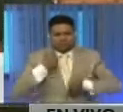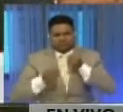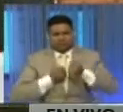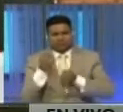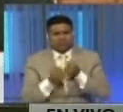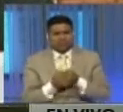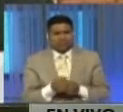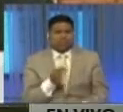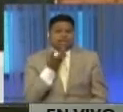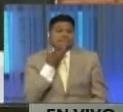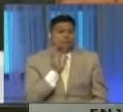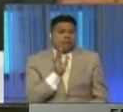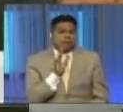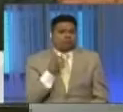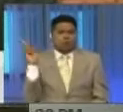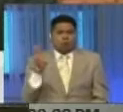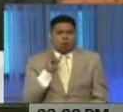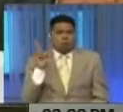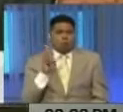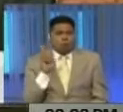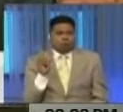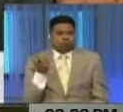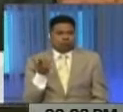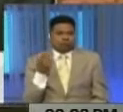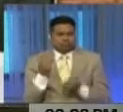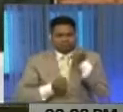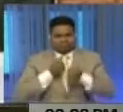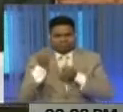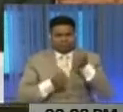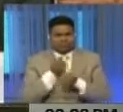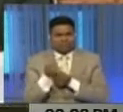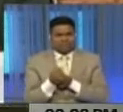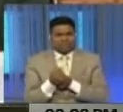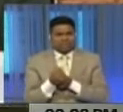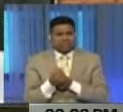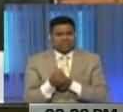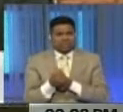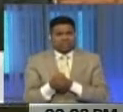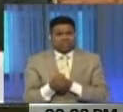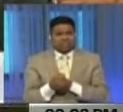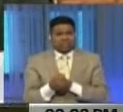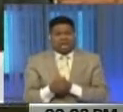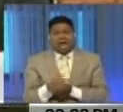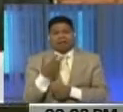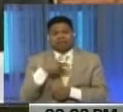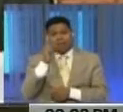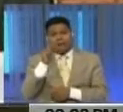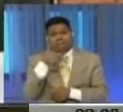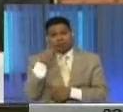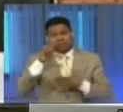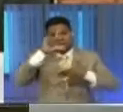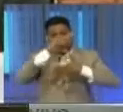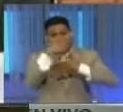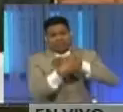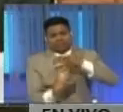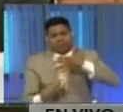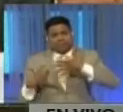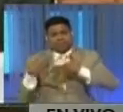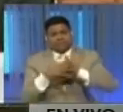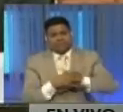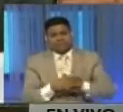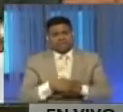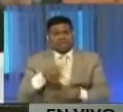Bolt, ¿verdad? Hugo Chávez fue el Usain Bolt de la política latinoamericana y caribeña del